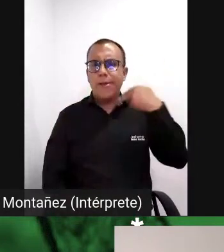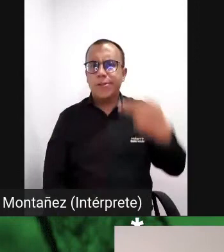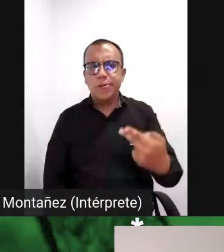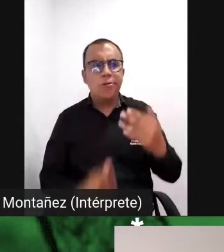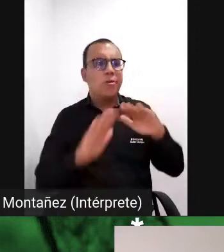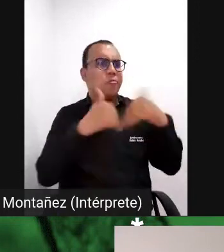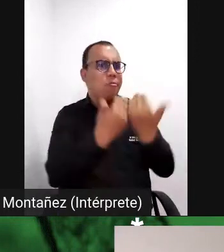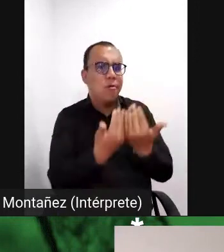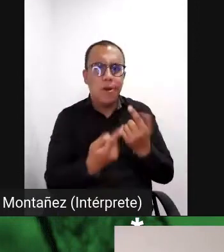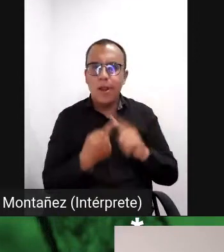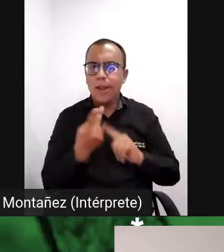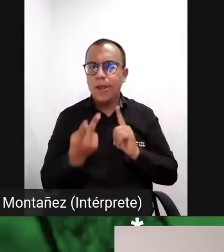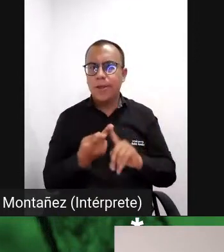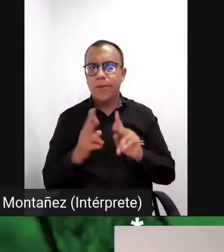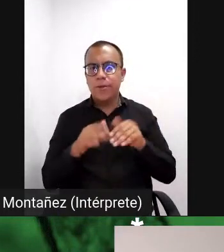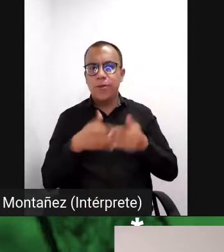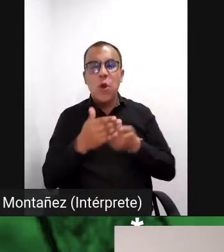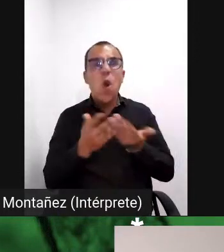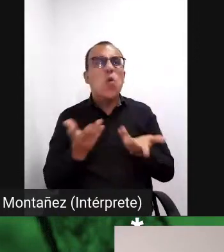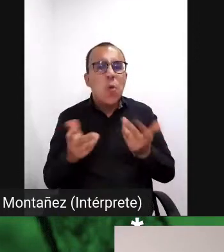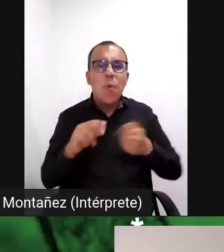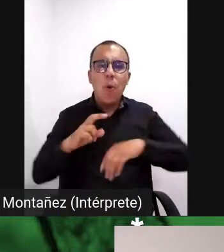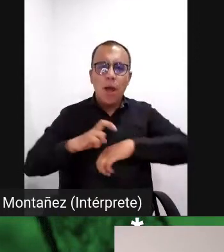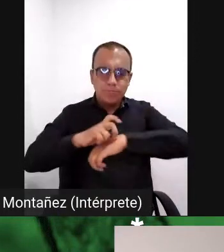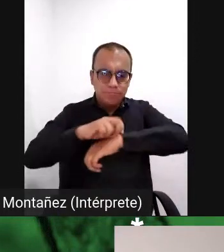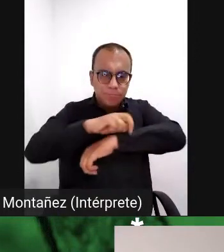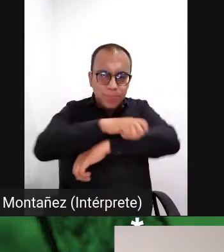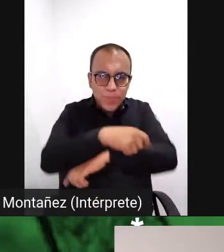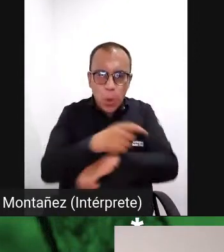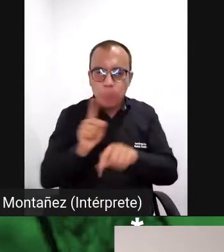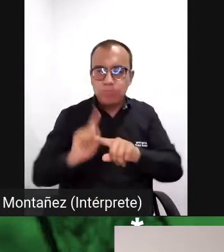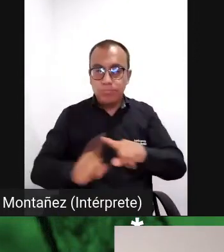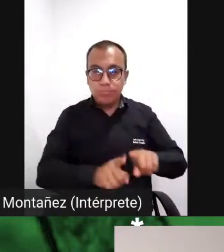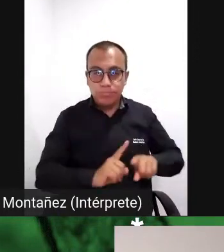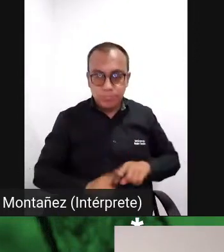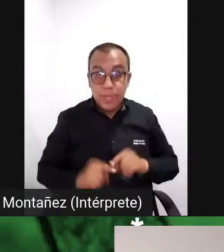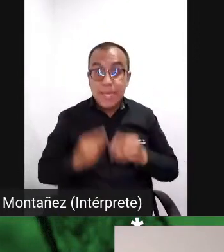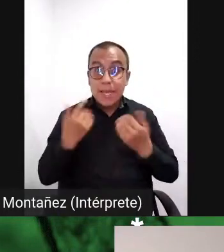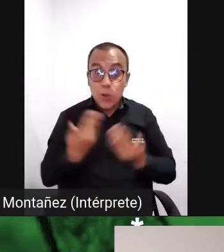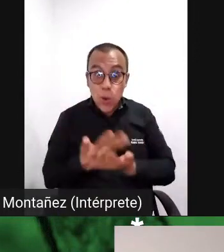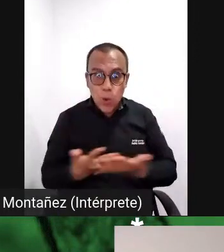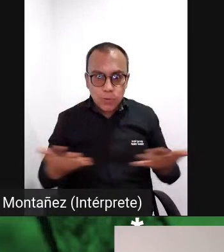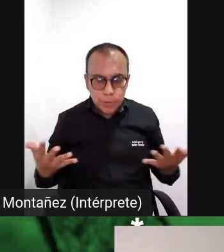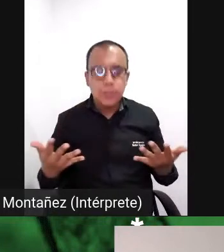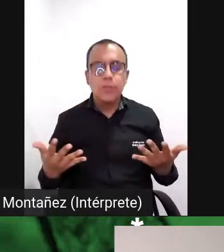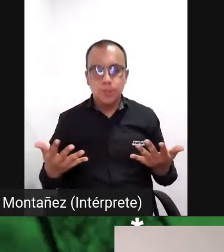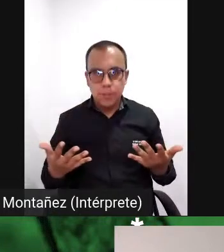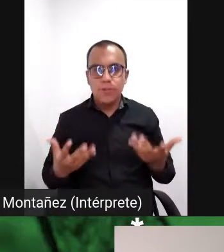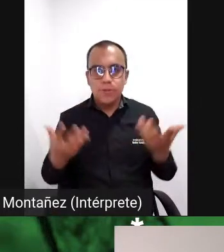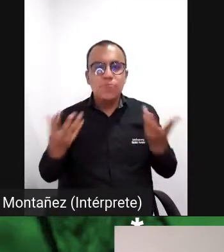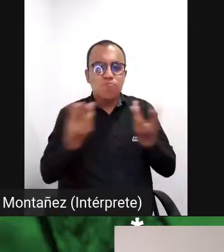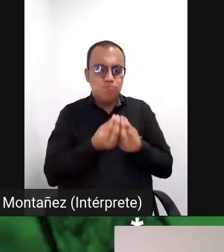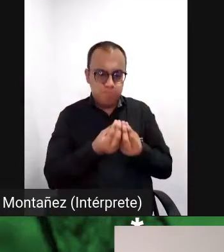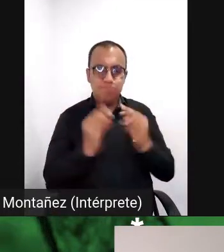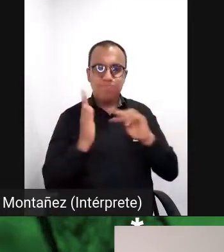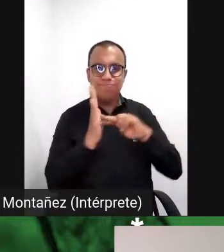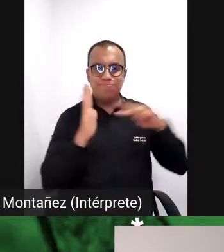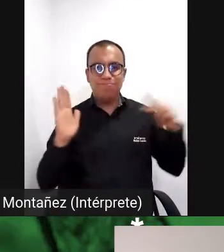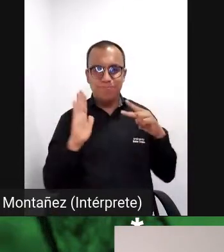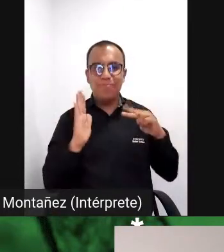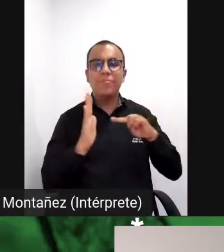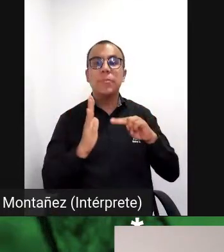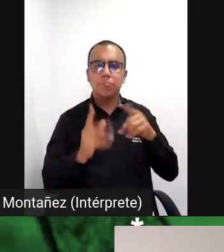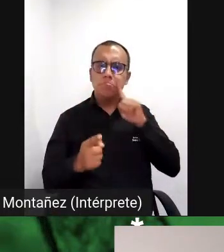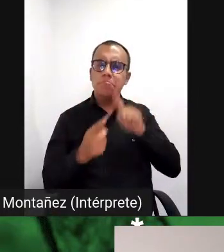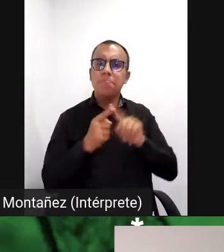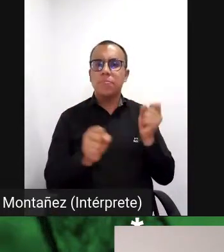y los cucarrones que ven los niños en los recreos, este tipo de cosas. El equipo, digamos, técnico también